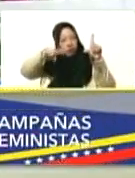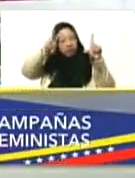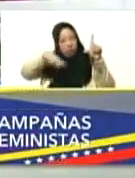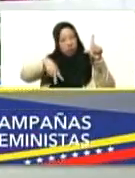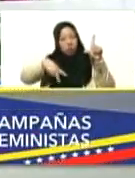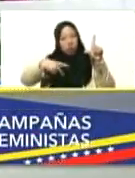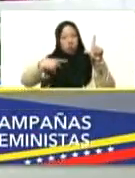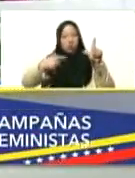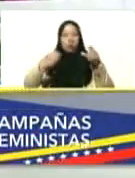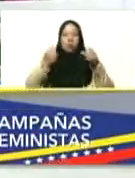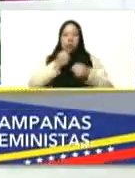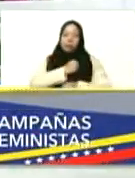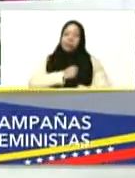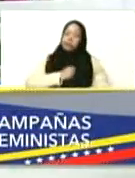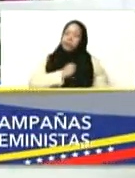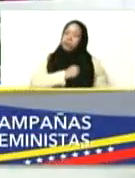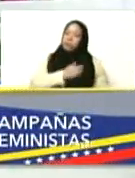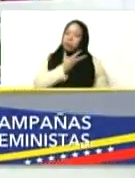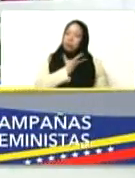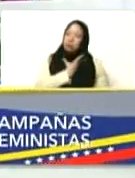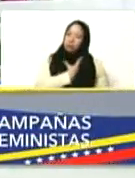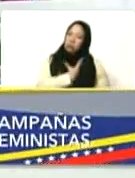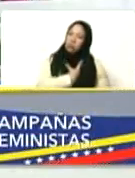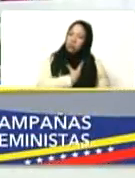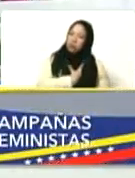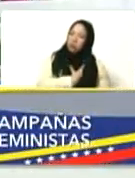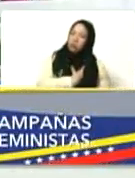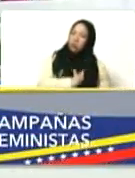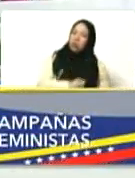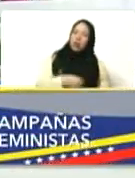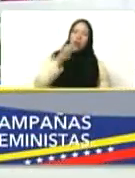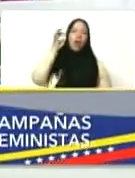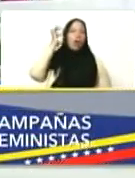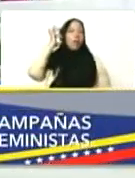que lo conmueven a uno, de mujeres que